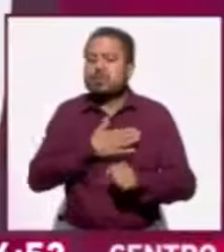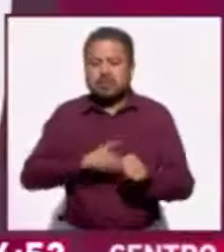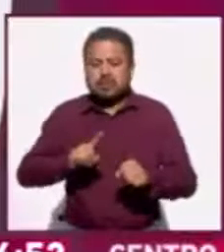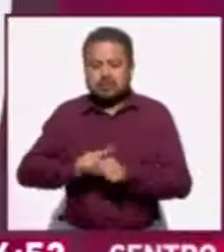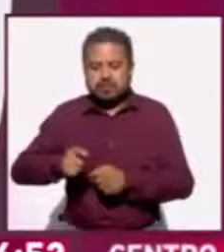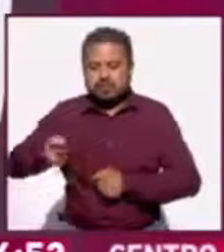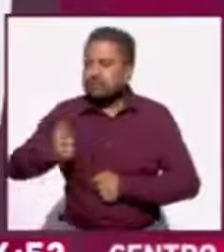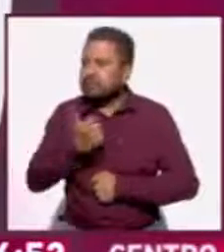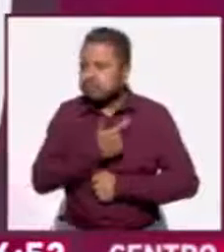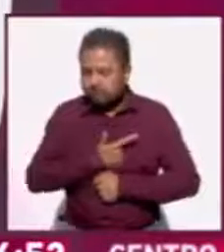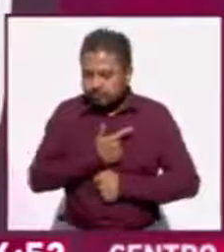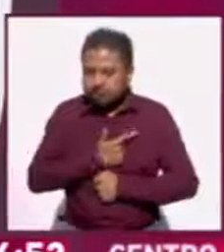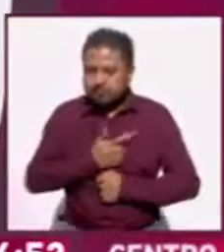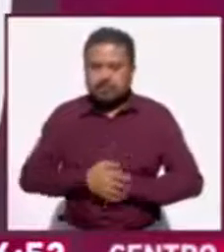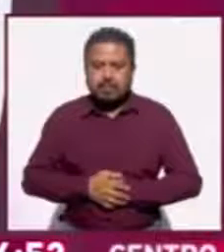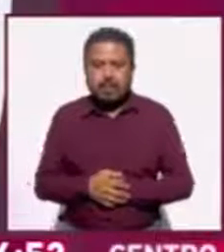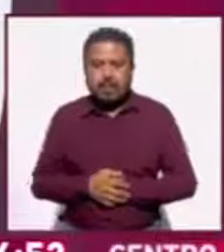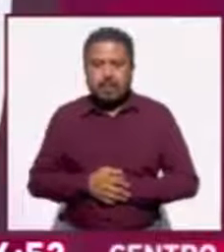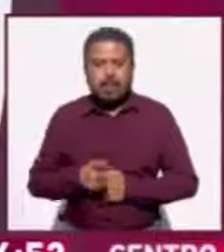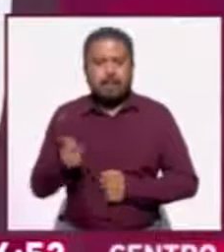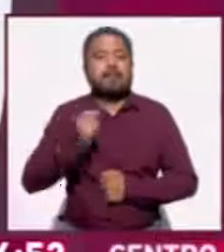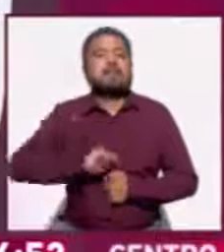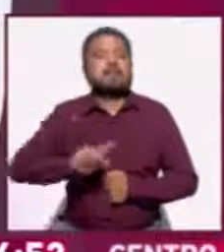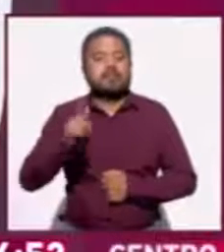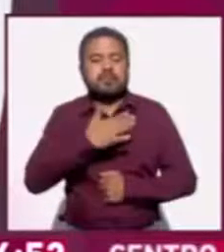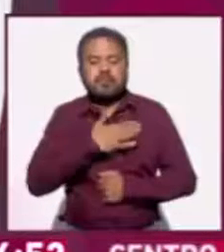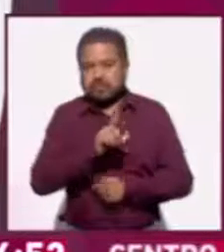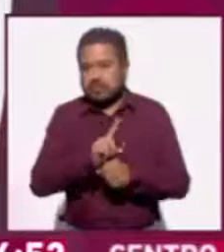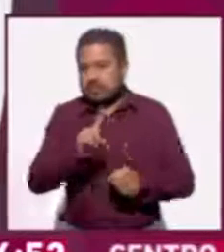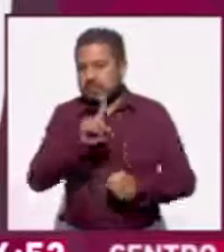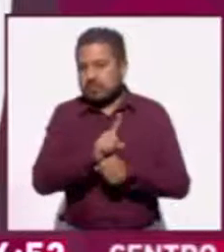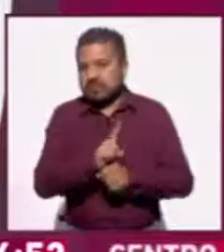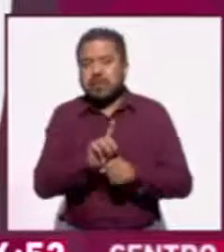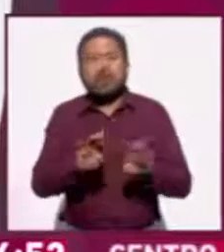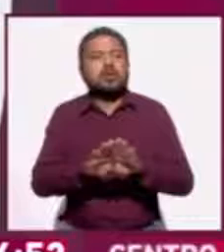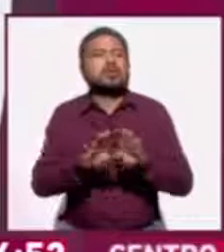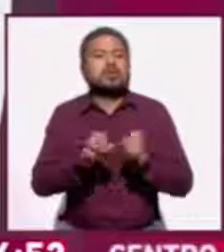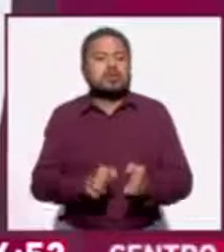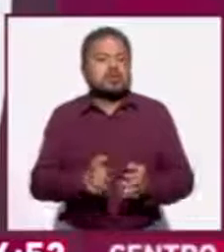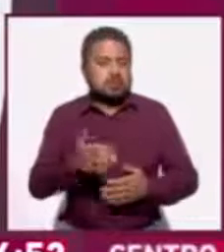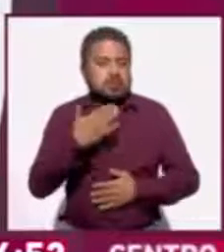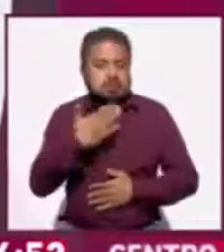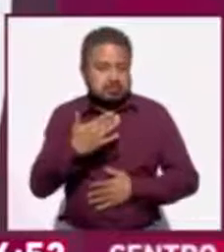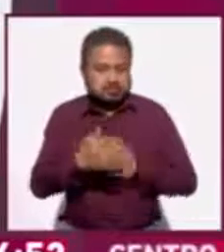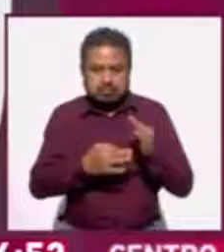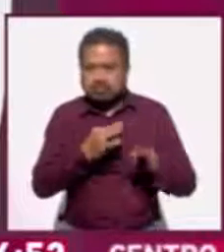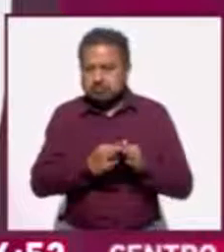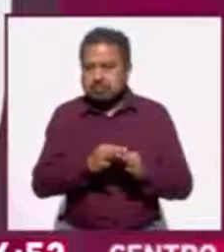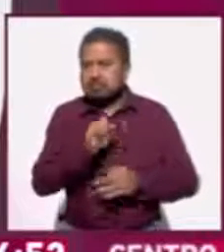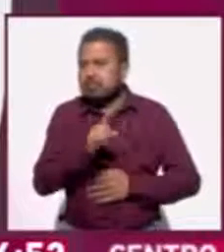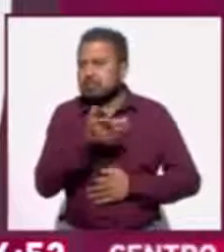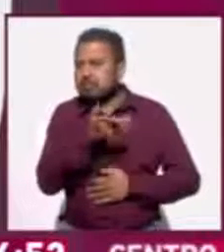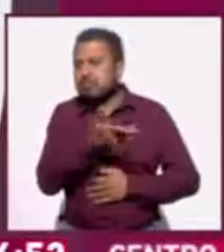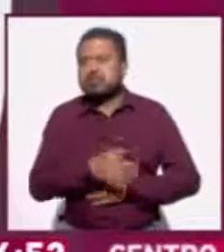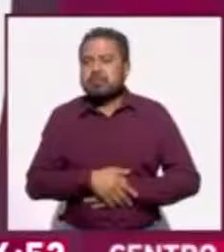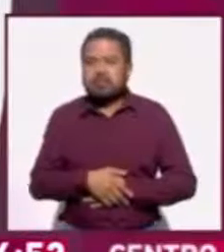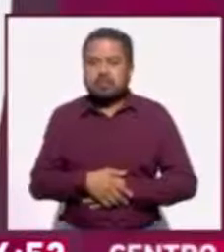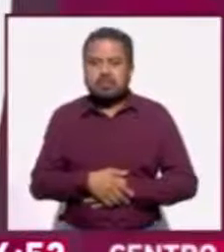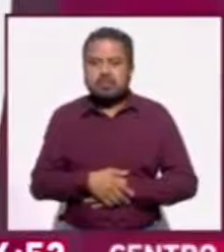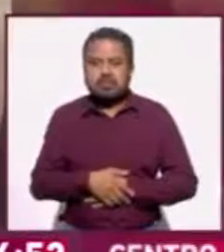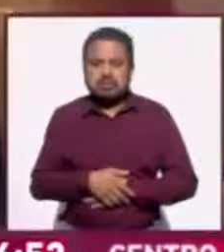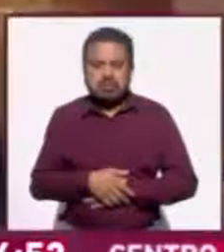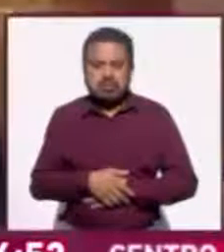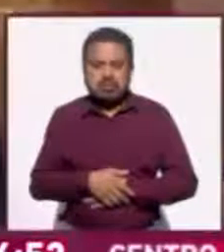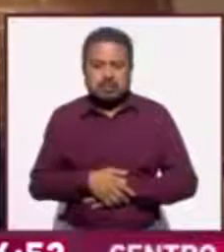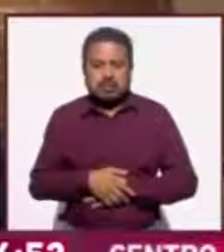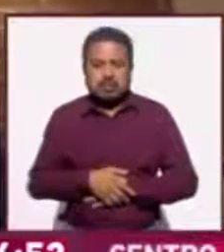Paco, te saludo con mucho gusto. ¿Qué tal? Muy buen día, Roberto, ¿cómo estás? Un gusto saludarte igualmente. Igualmente. Pues mira,